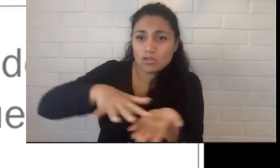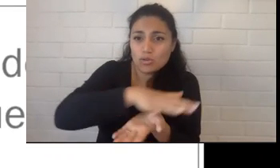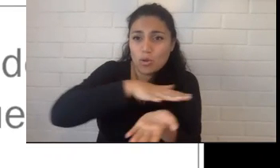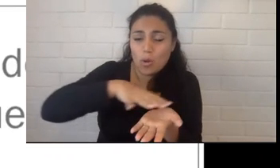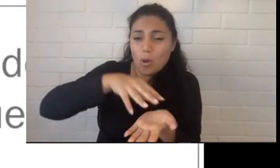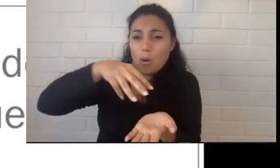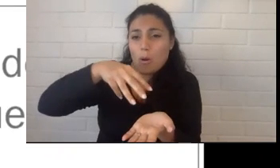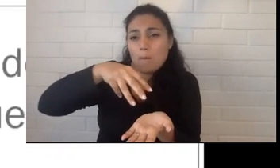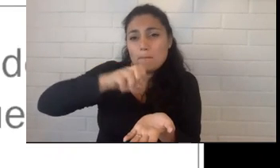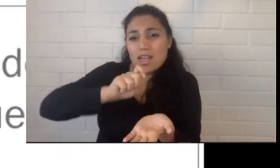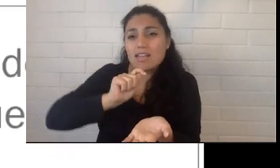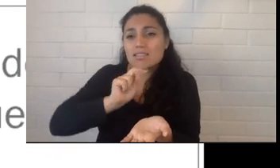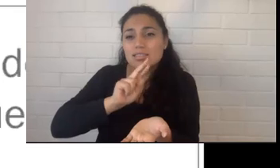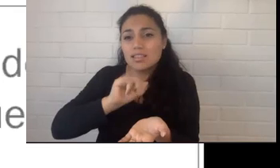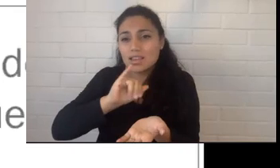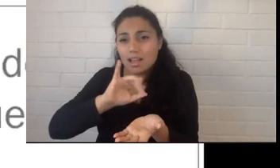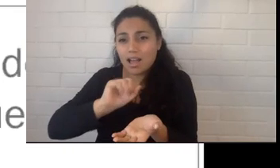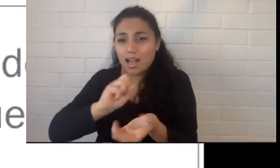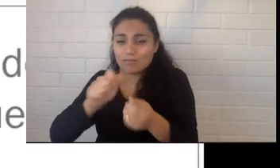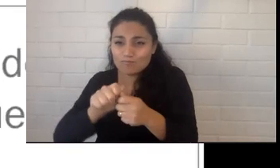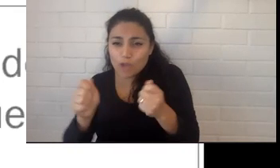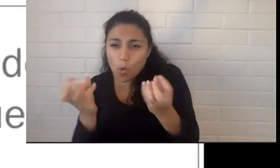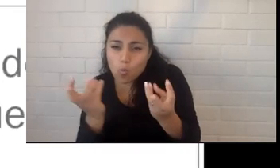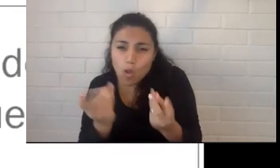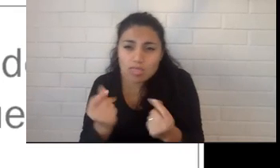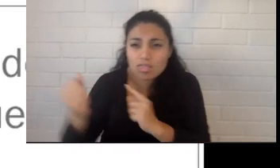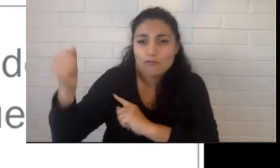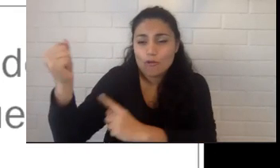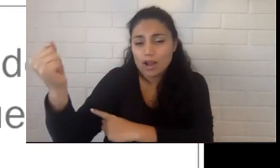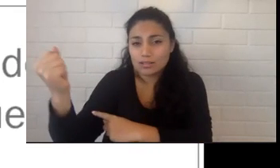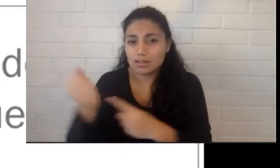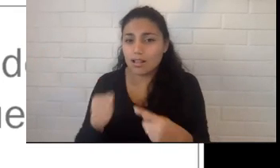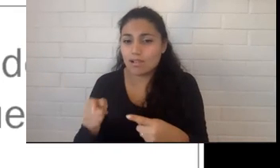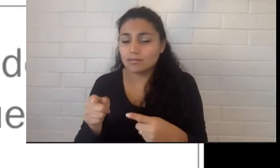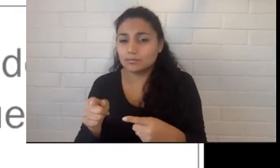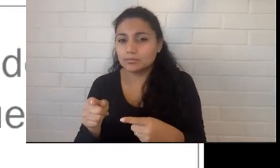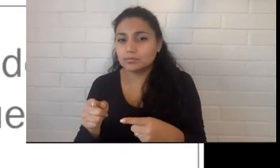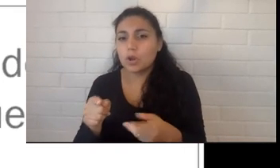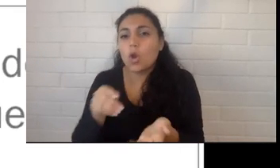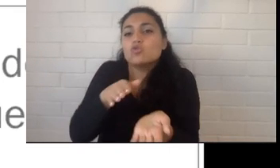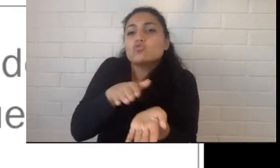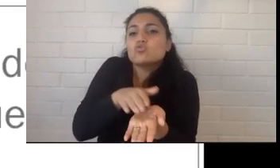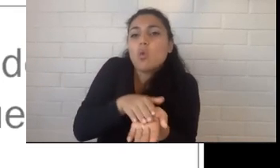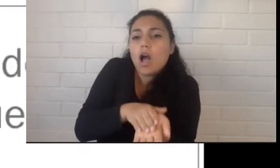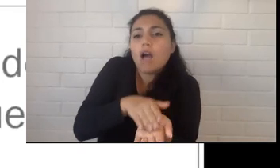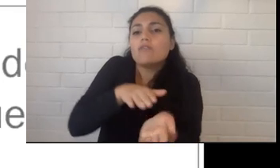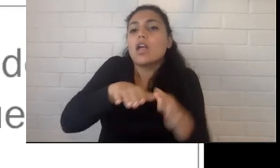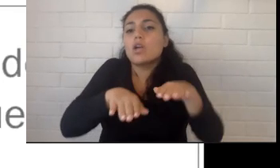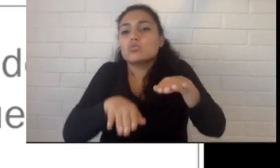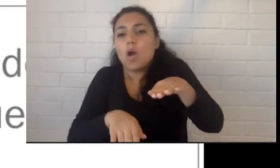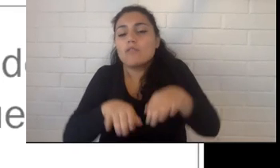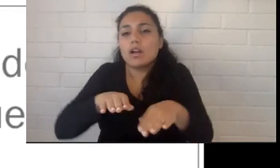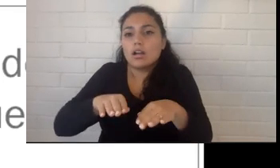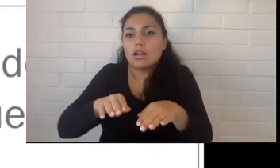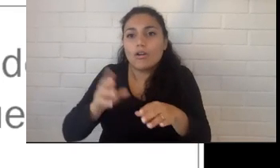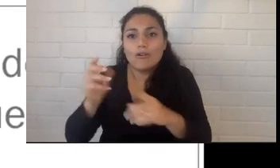o esta cinta dinamométrica, la cantidad de fuerza que va a ocurrir va a ser mucha más a que si yo piso suavemente con el pie, ¿ya? Entonces acá en